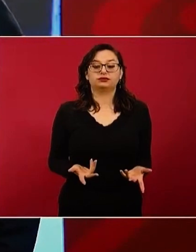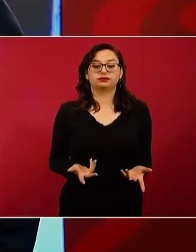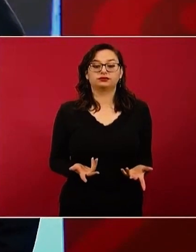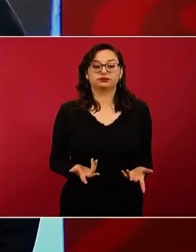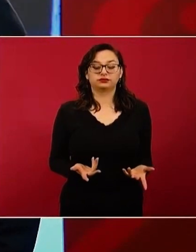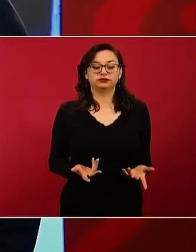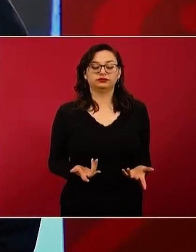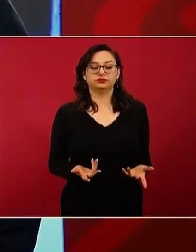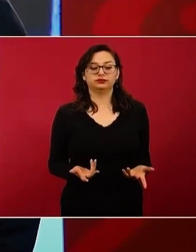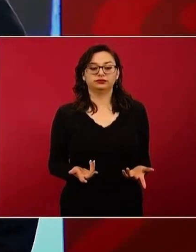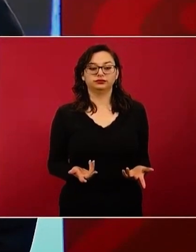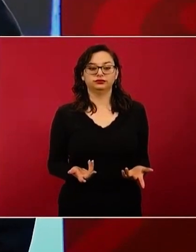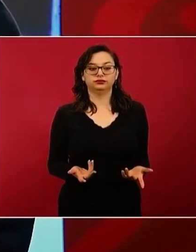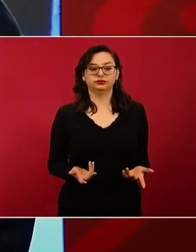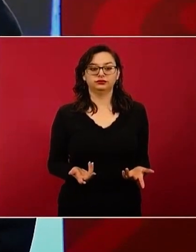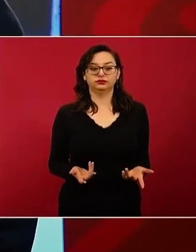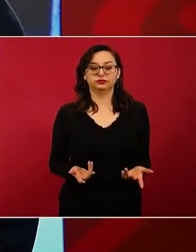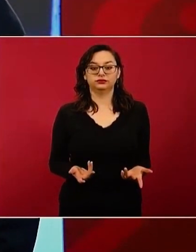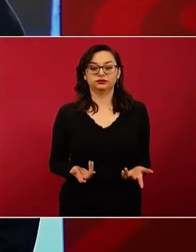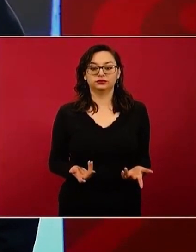también de